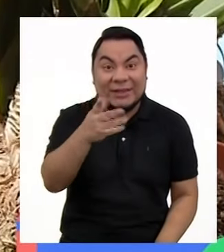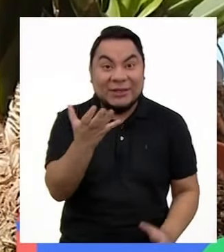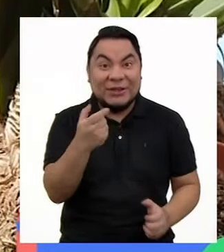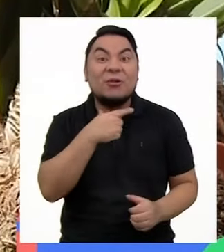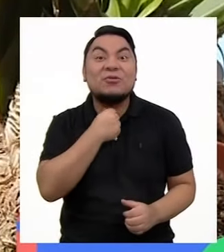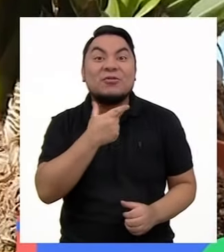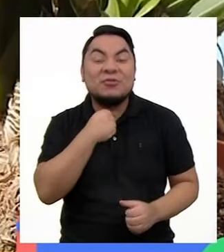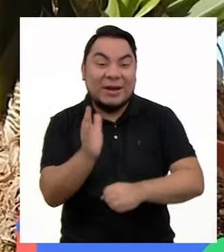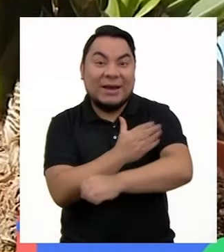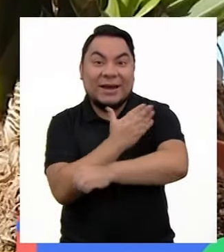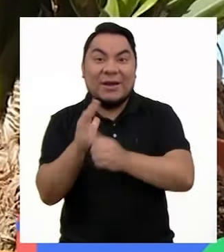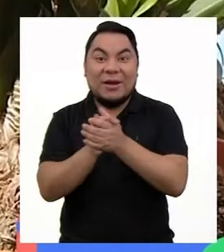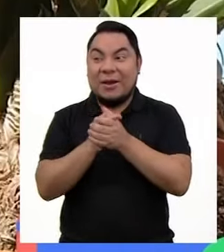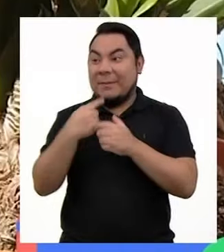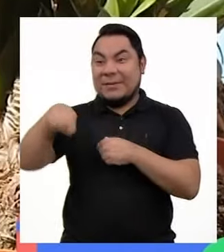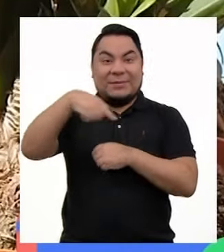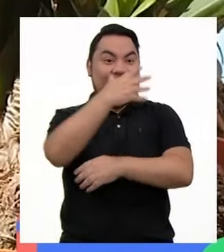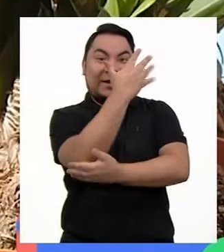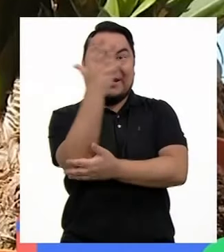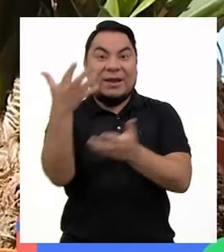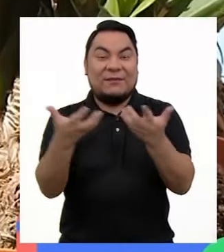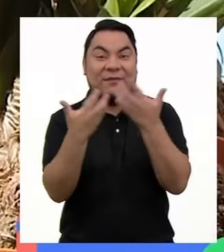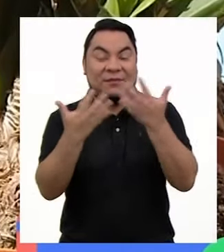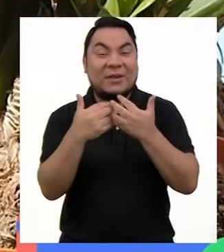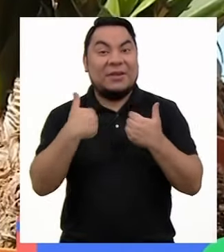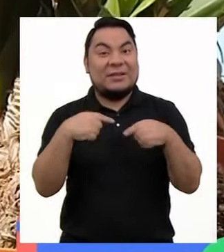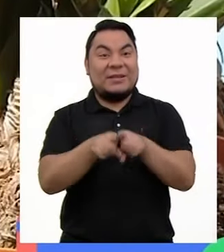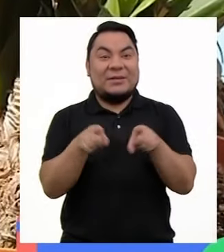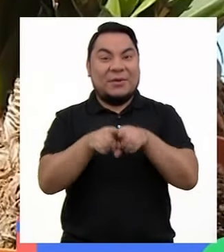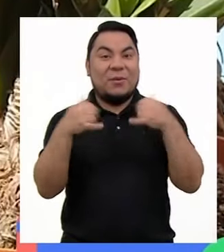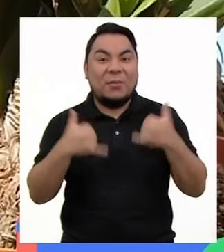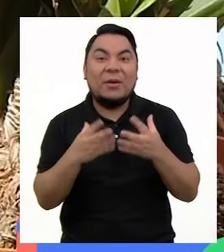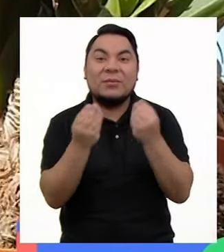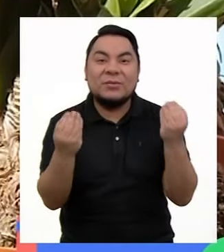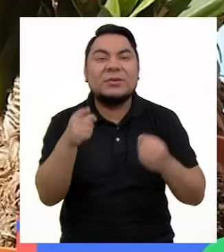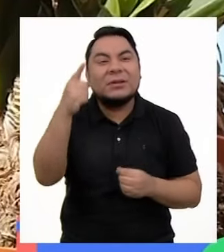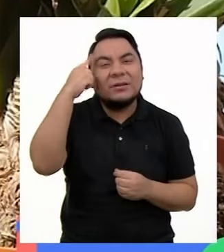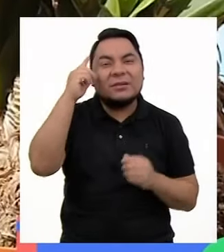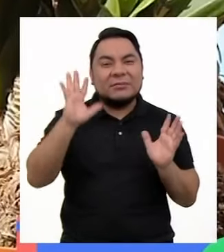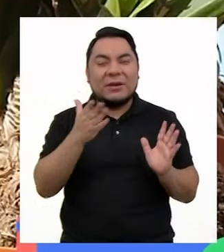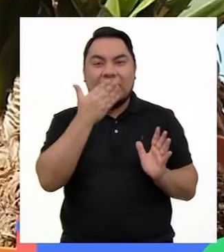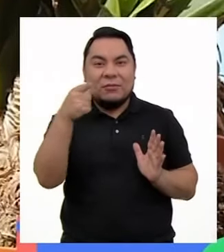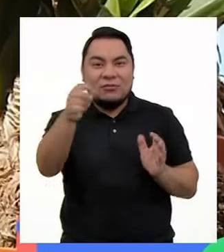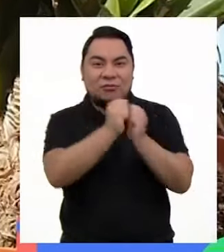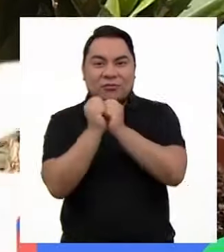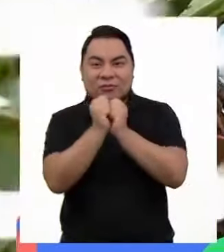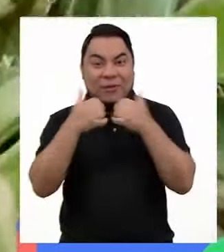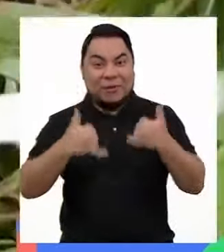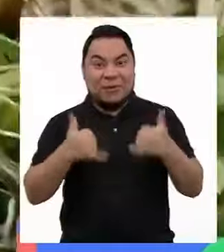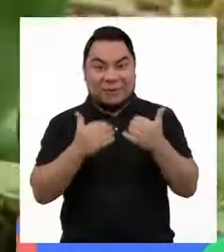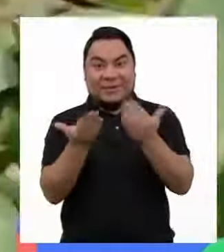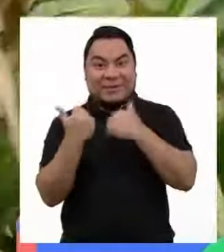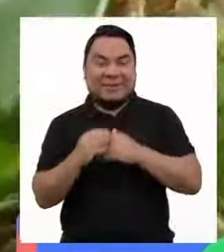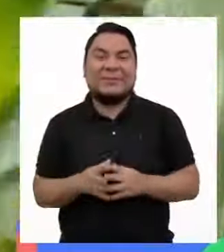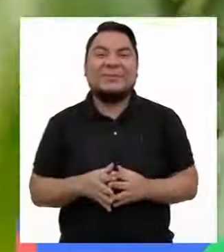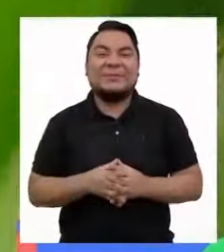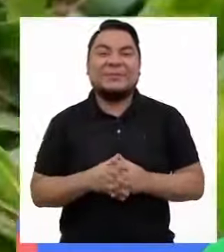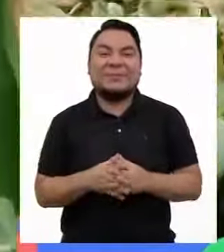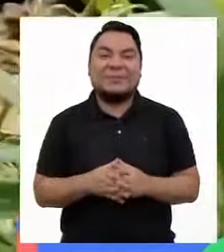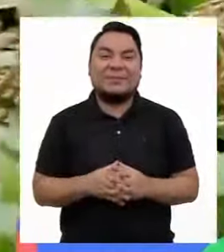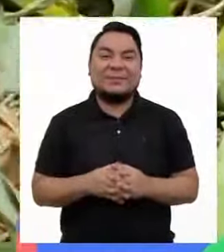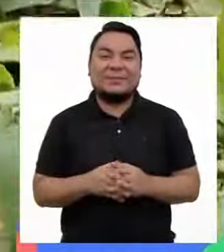gusta cantar como nuestros amigos del jardín. Y también jugar mucho. ¿Qué te parece si me acompañas a jugar hoy?